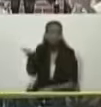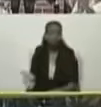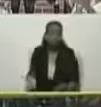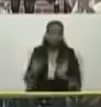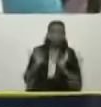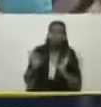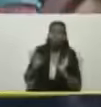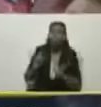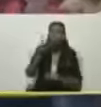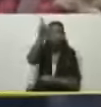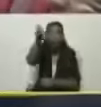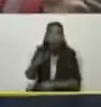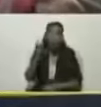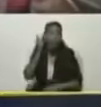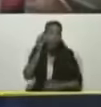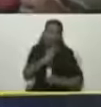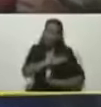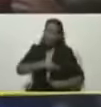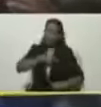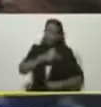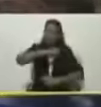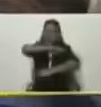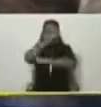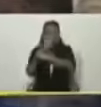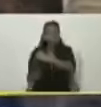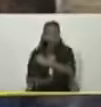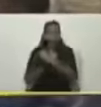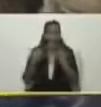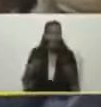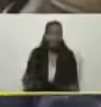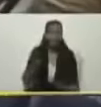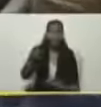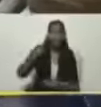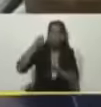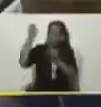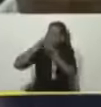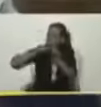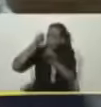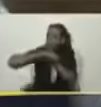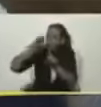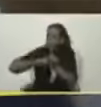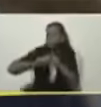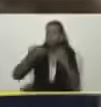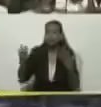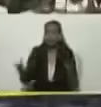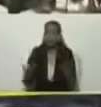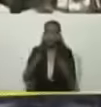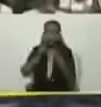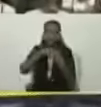por su fortaleza moral, por su empeño.